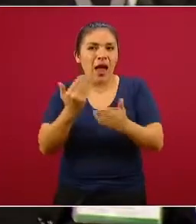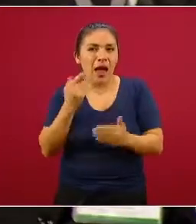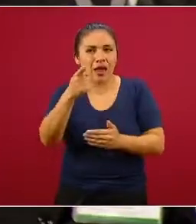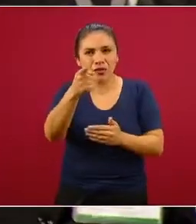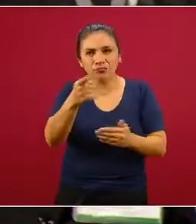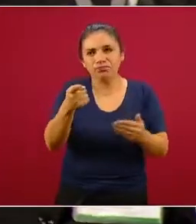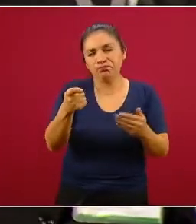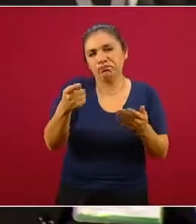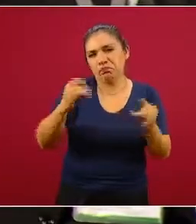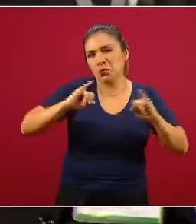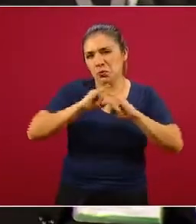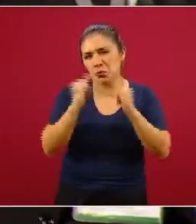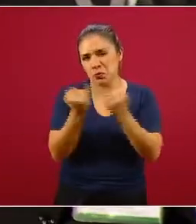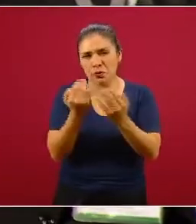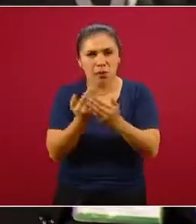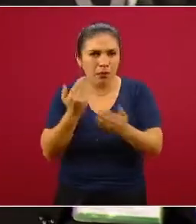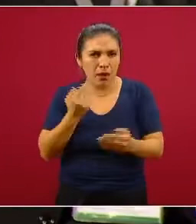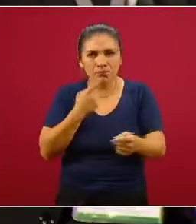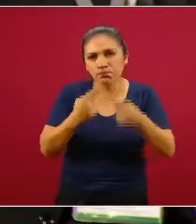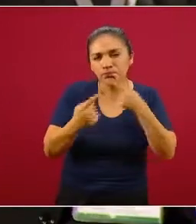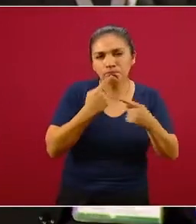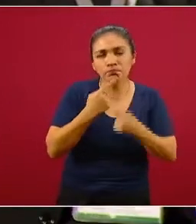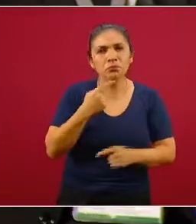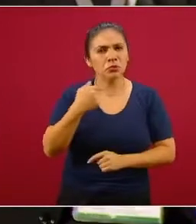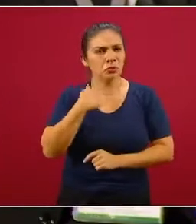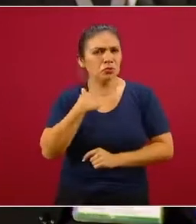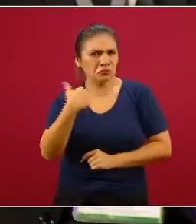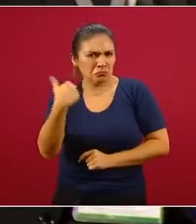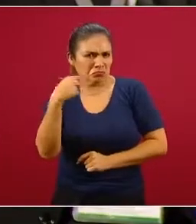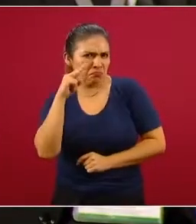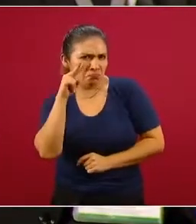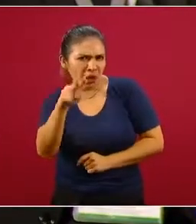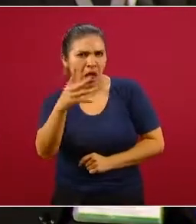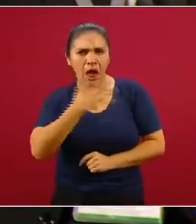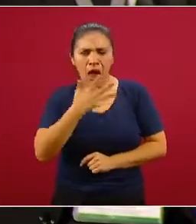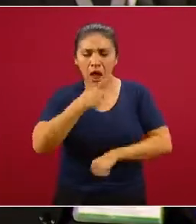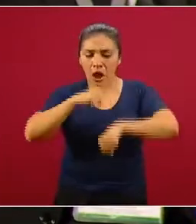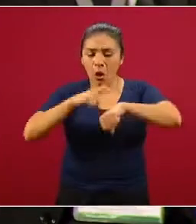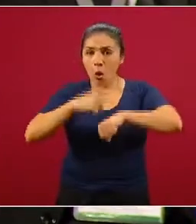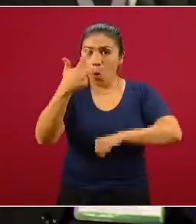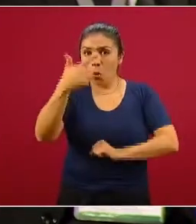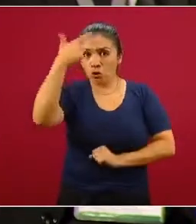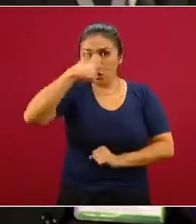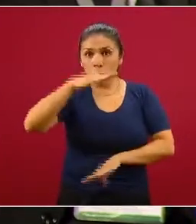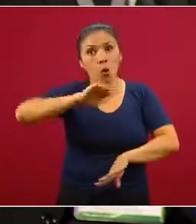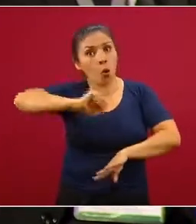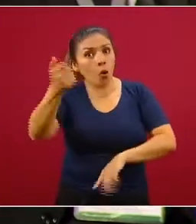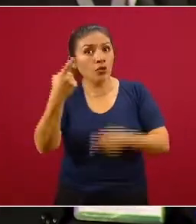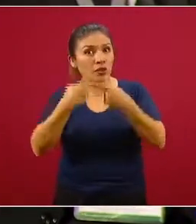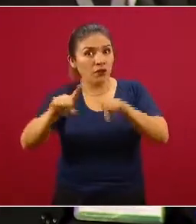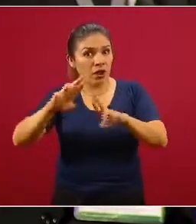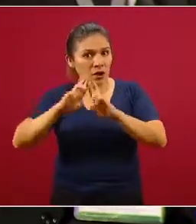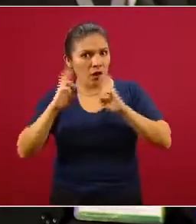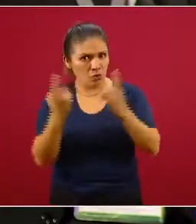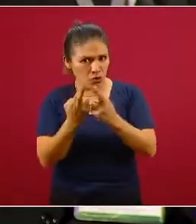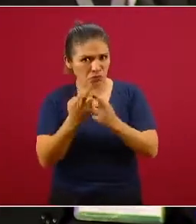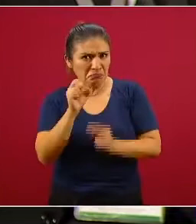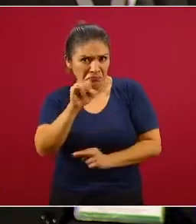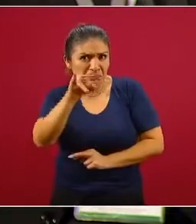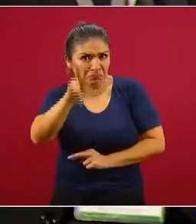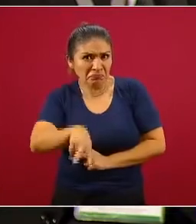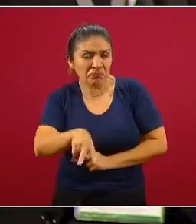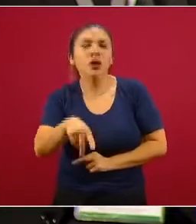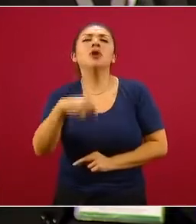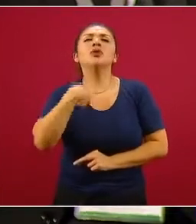sostuvieron. Tengo entendido que también a las 8 de la noche va a haber otra, usted corríjame, por favor. Y también quiero